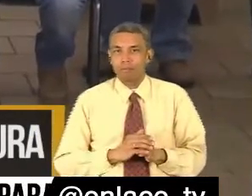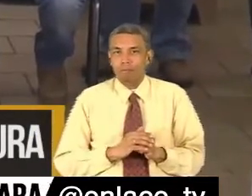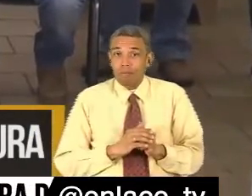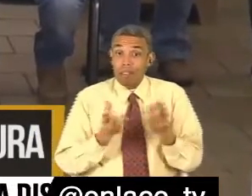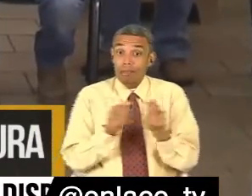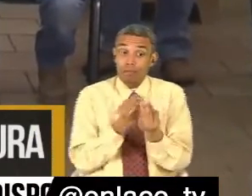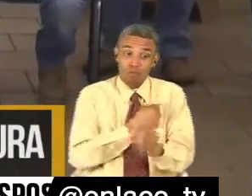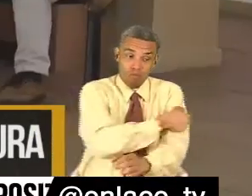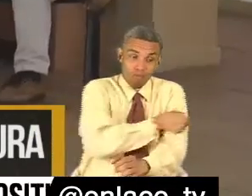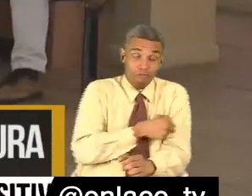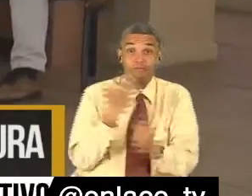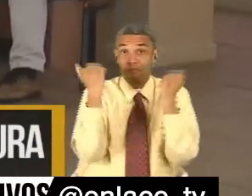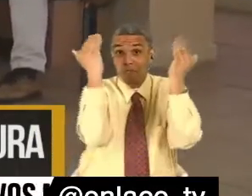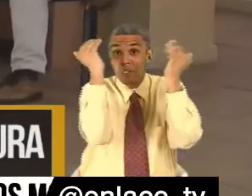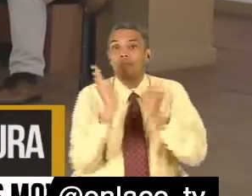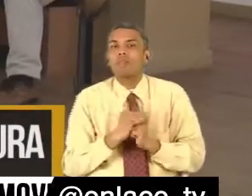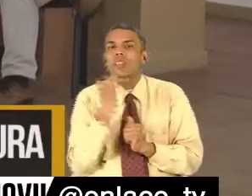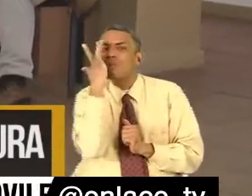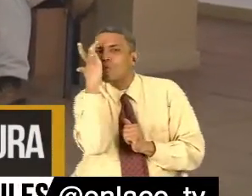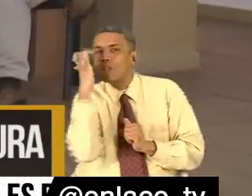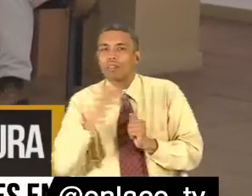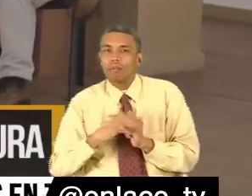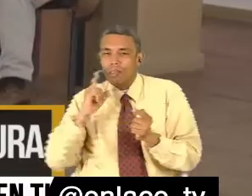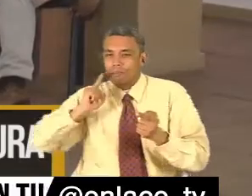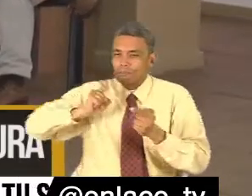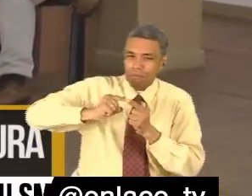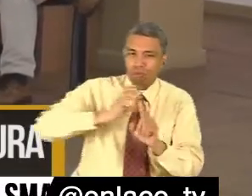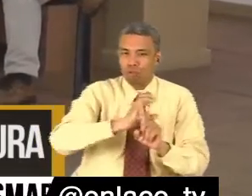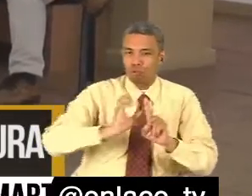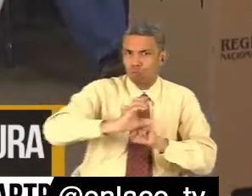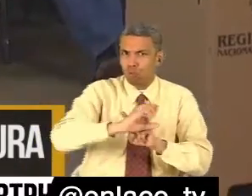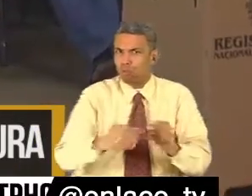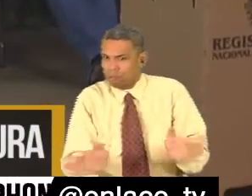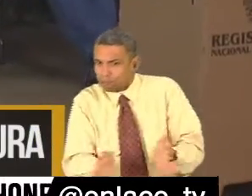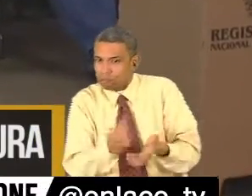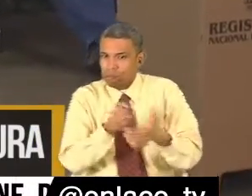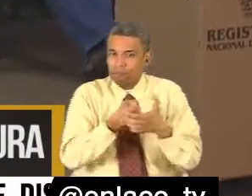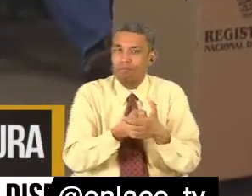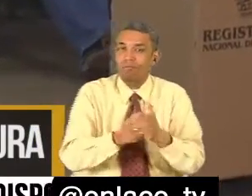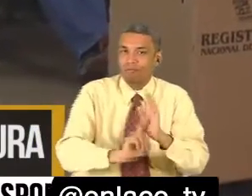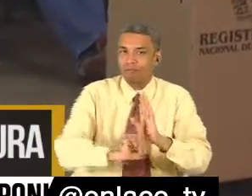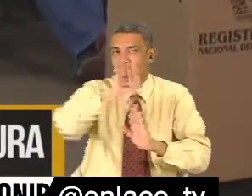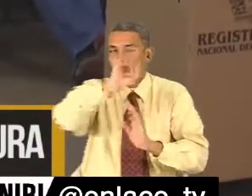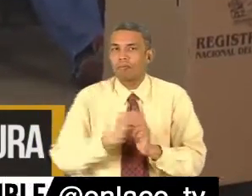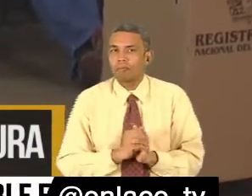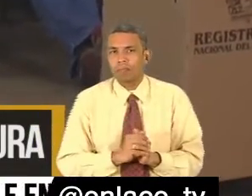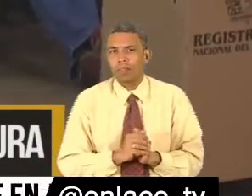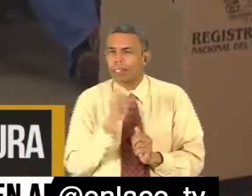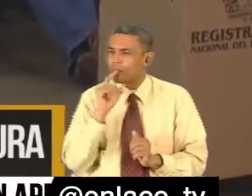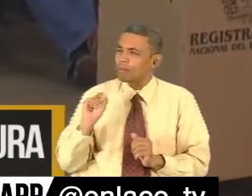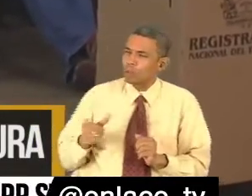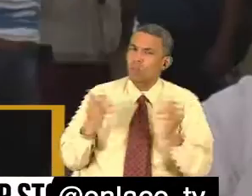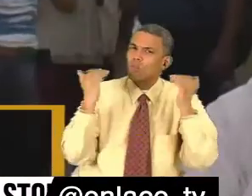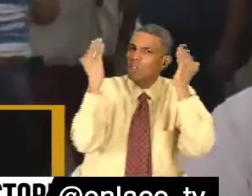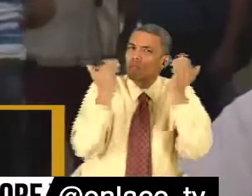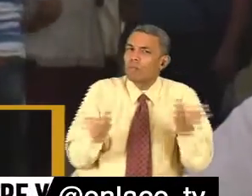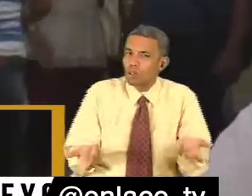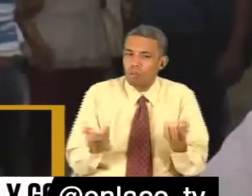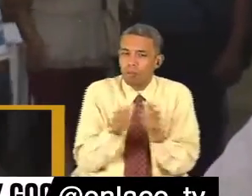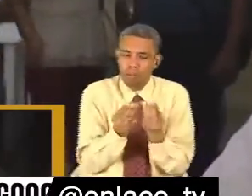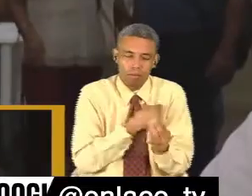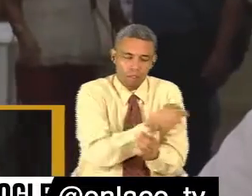tener establecidas en el plan de desarrollo para esa población. Era un consejo bastante esperado. ¿Cuáles son los beneficios que viene ahora por parte del gobierno local?